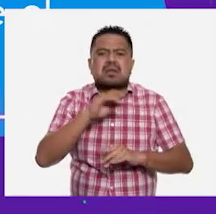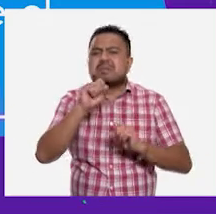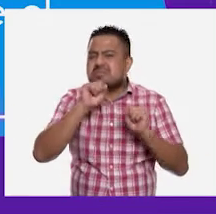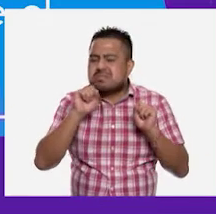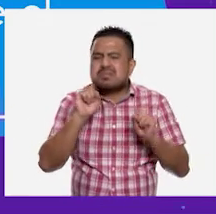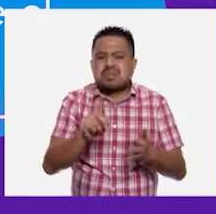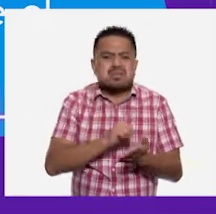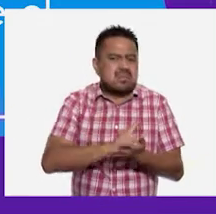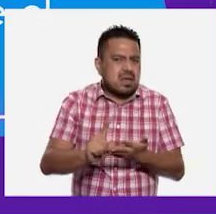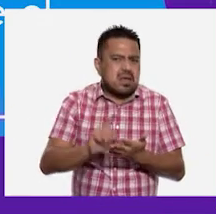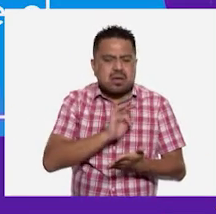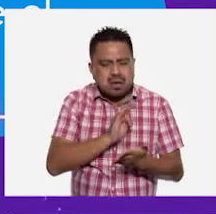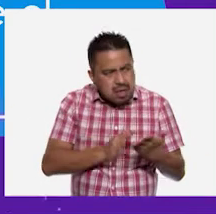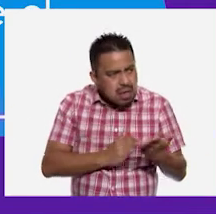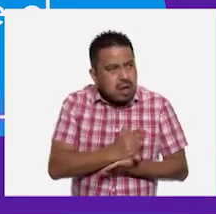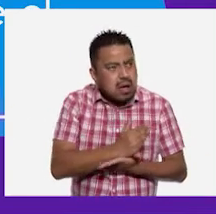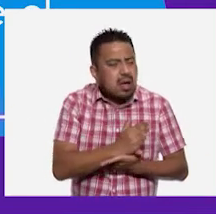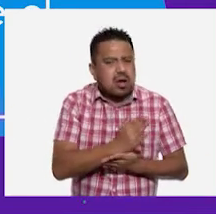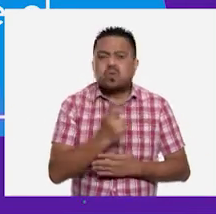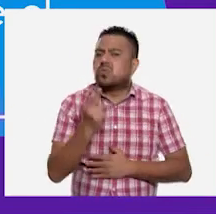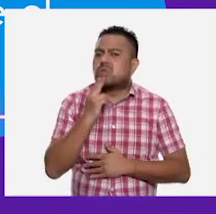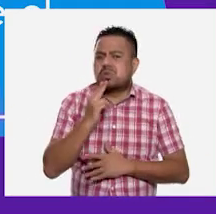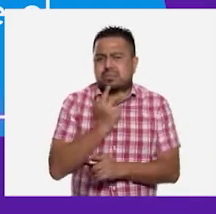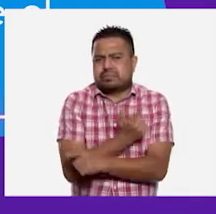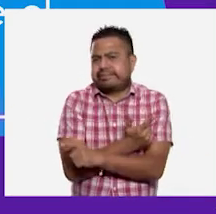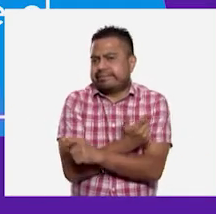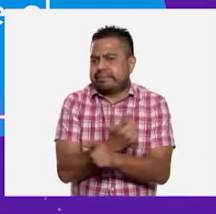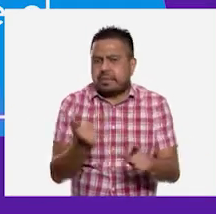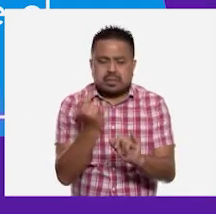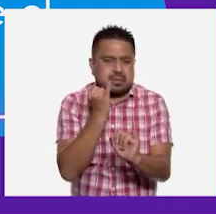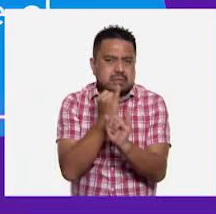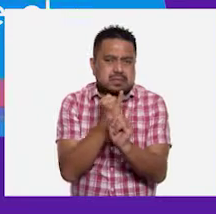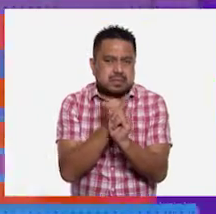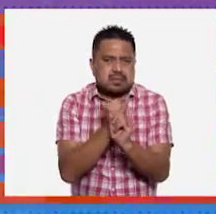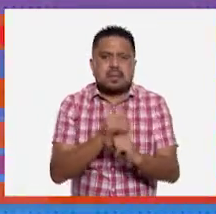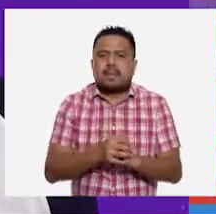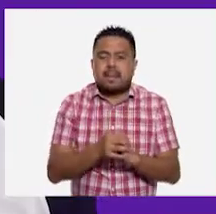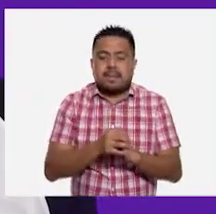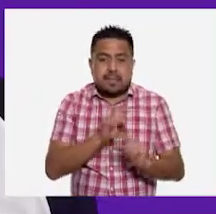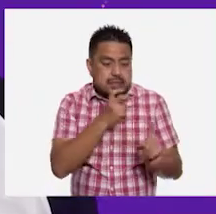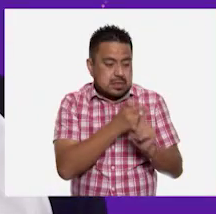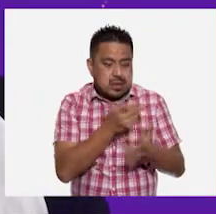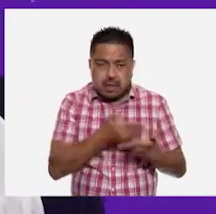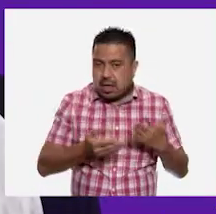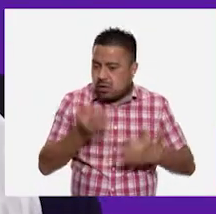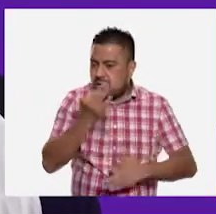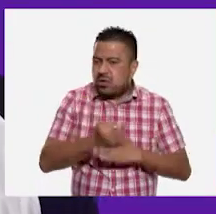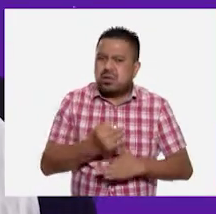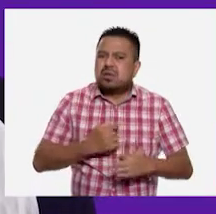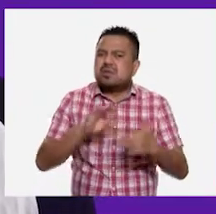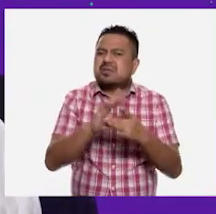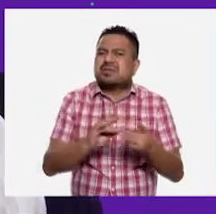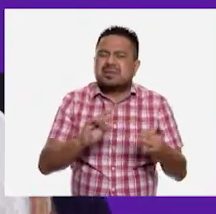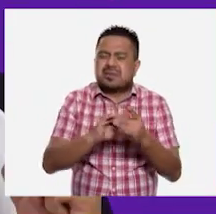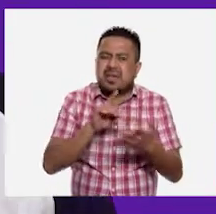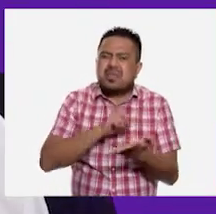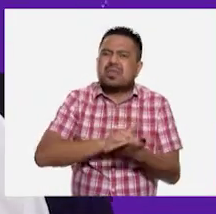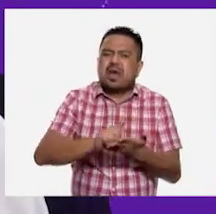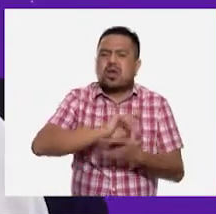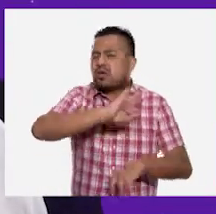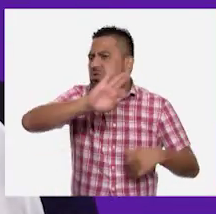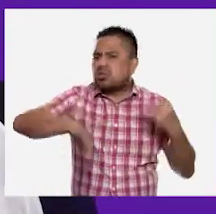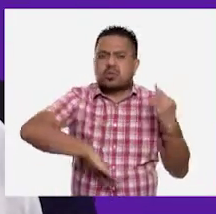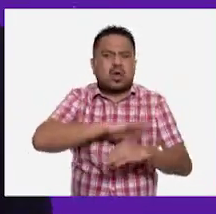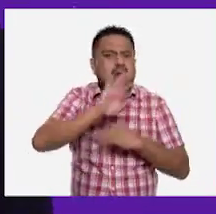mismo derecho a acceder y a utilizar libremente el ciberespacio. Pues en esta ocasión hablaremos del derecho a que todas